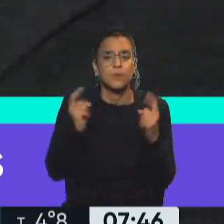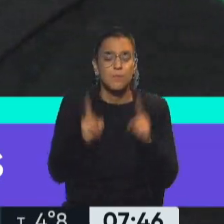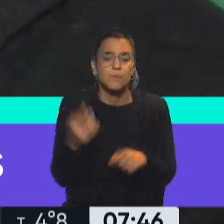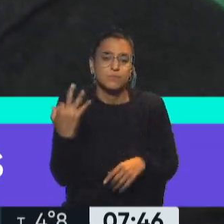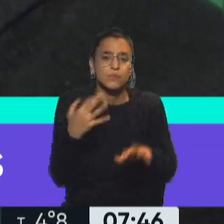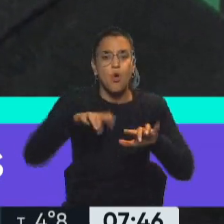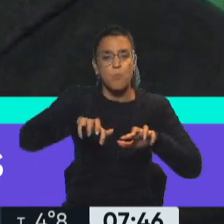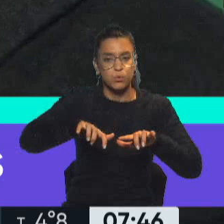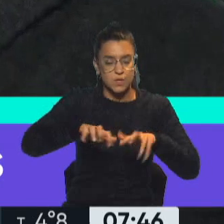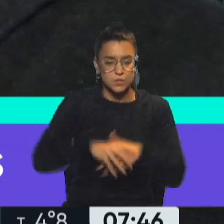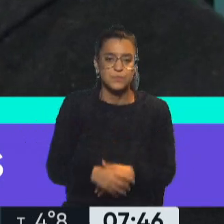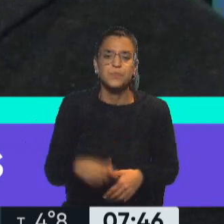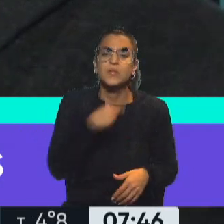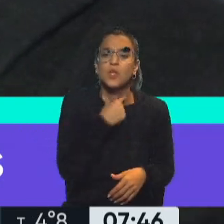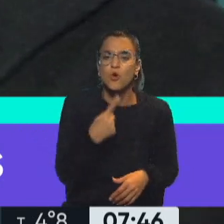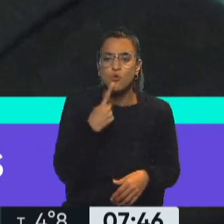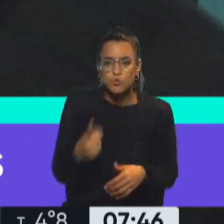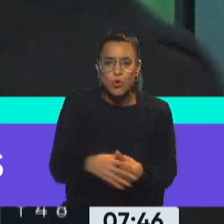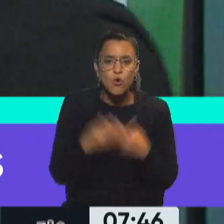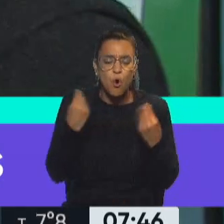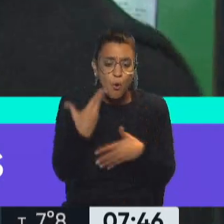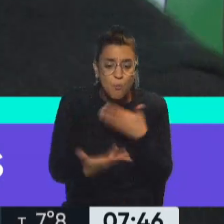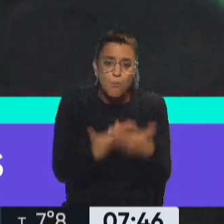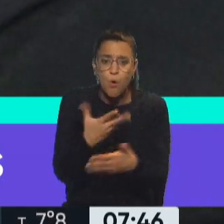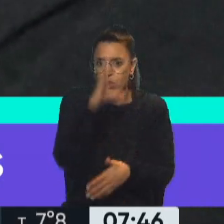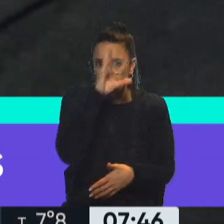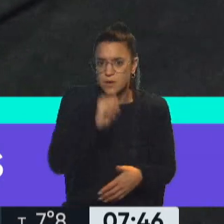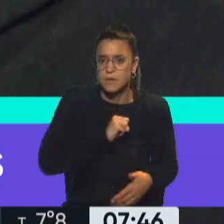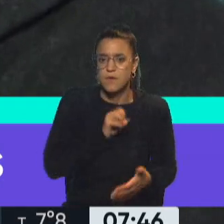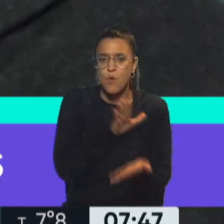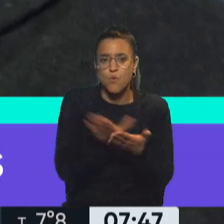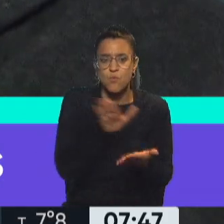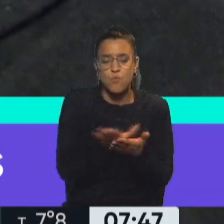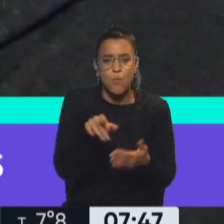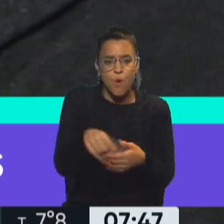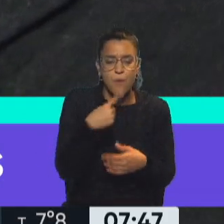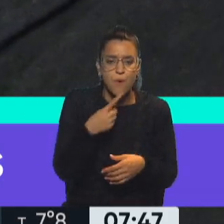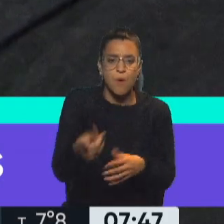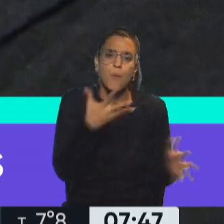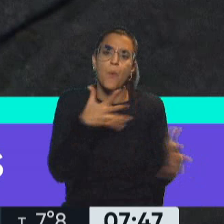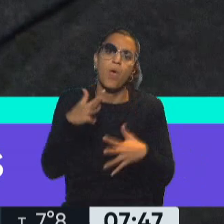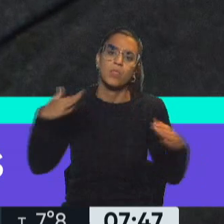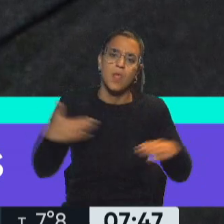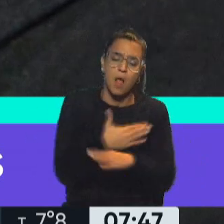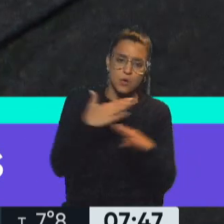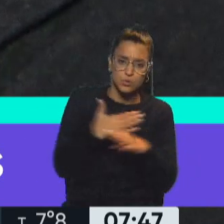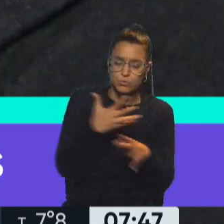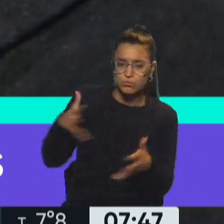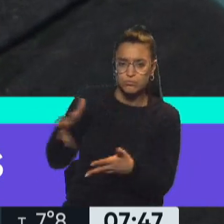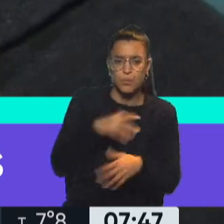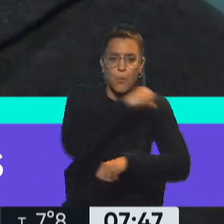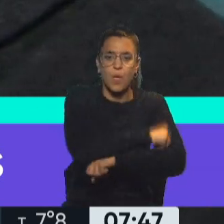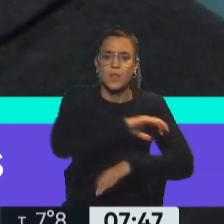de computación. Le quiero consultar cómo van a atravesar el desafío de estar con la ventilación cruzada, con las